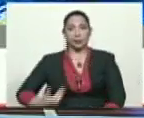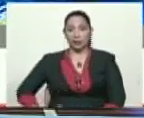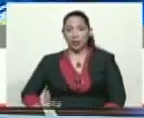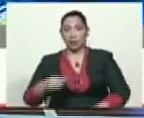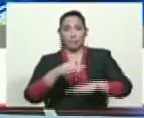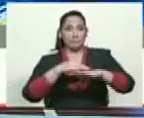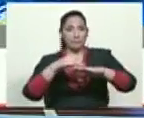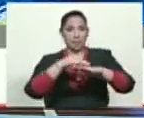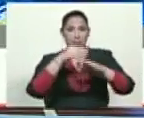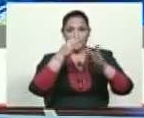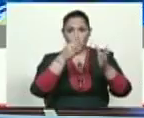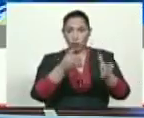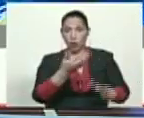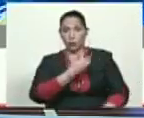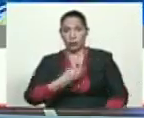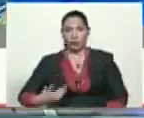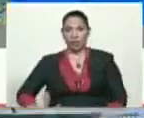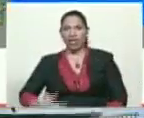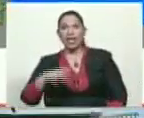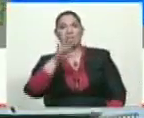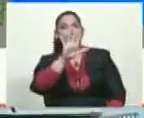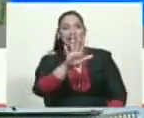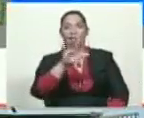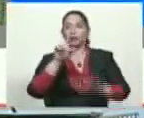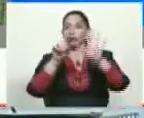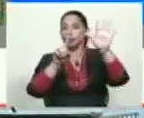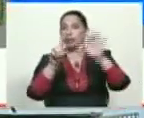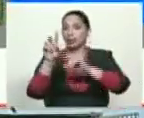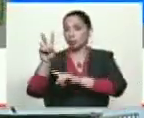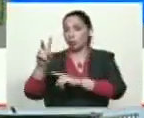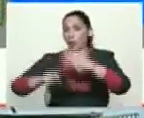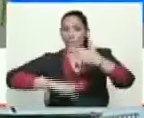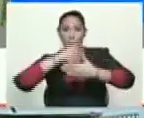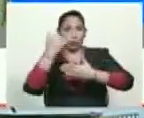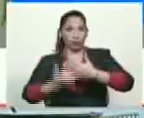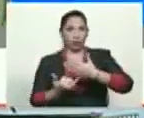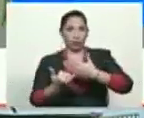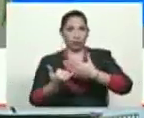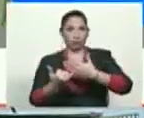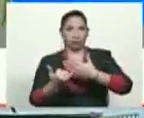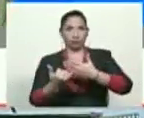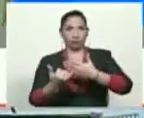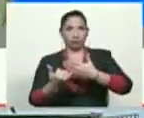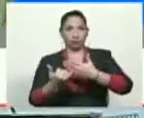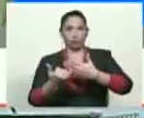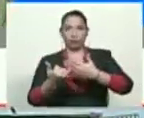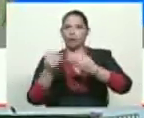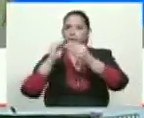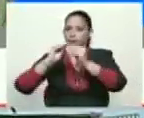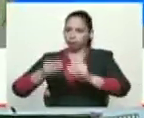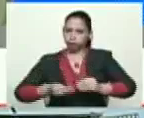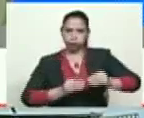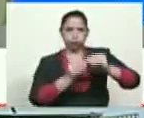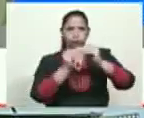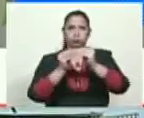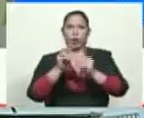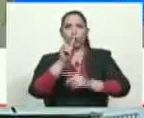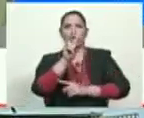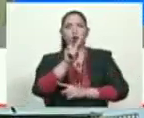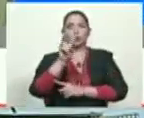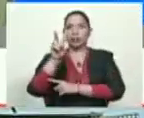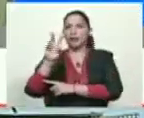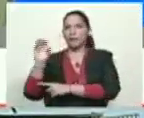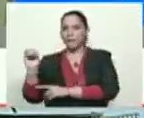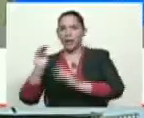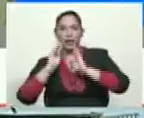presidencia 572 proyectos para arreglar 220